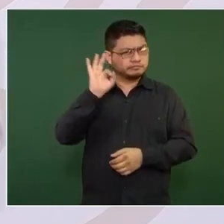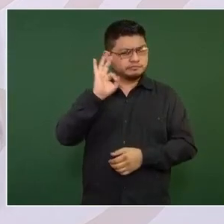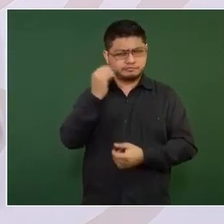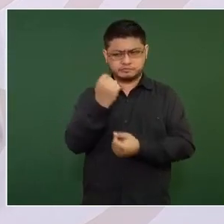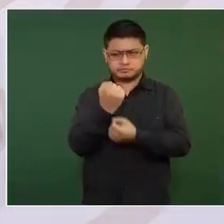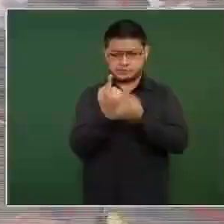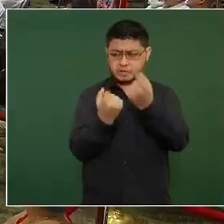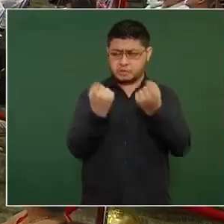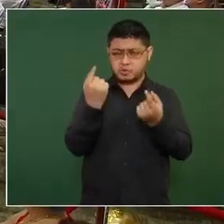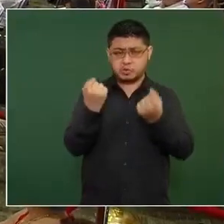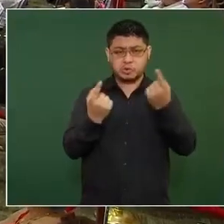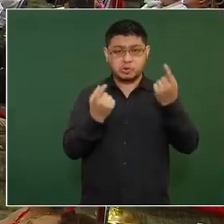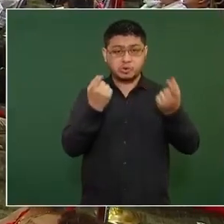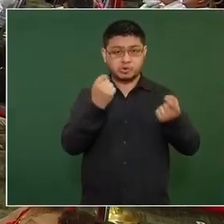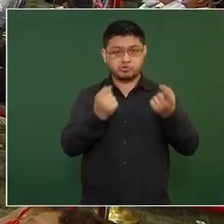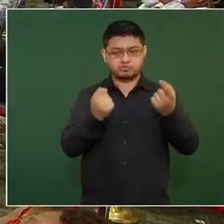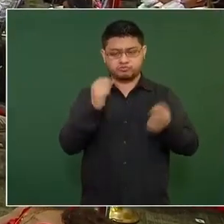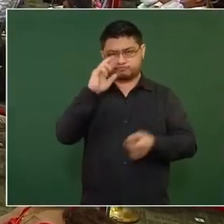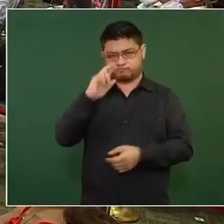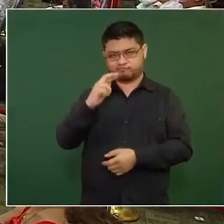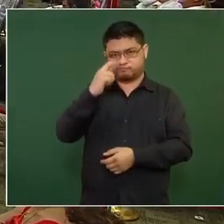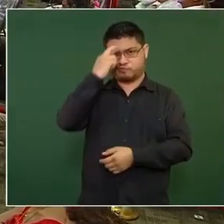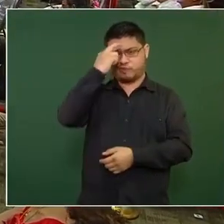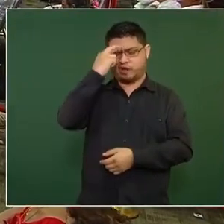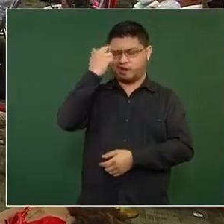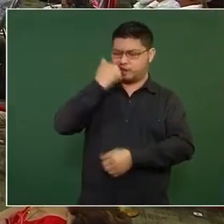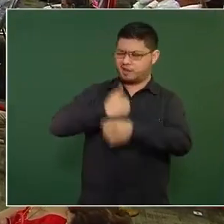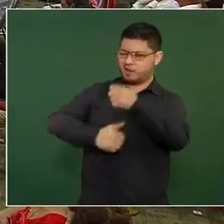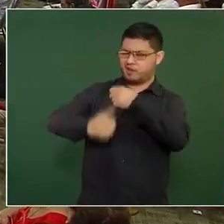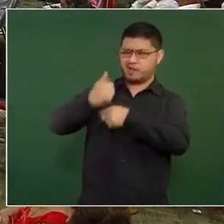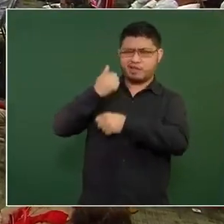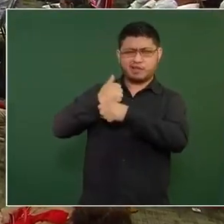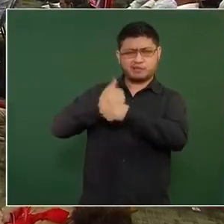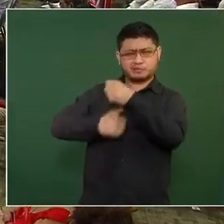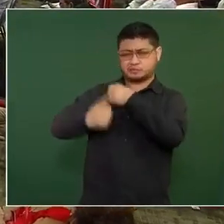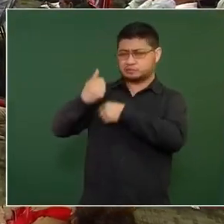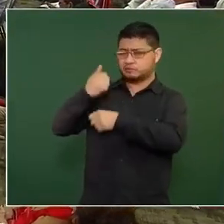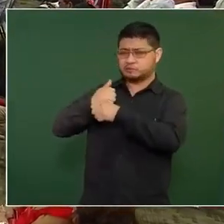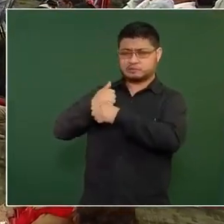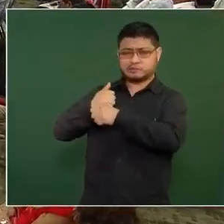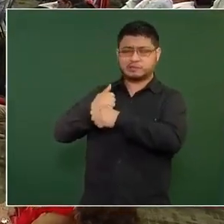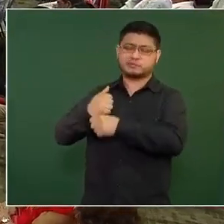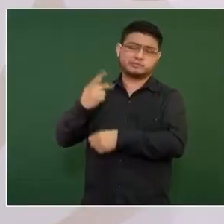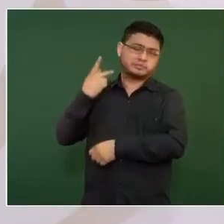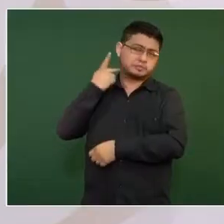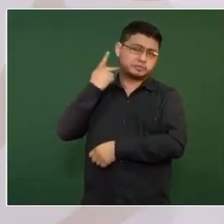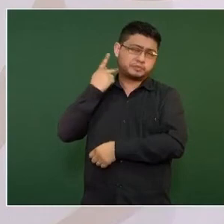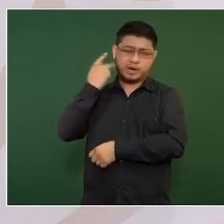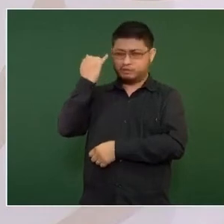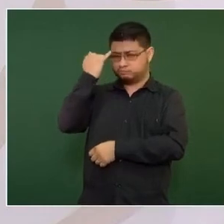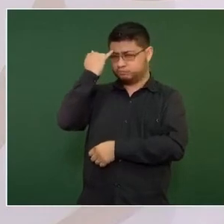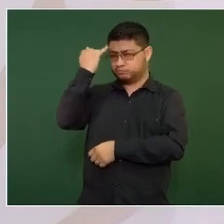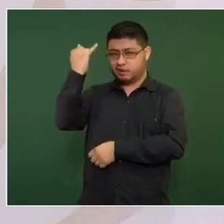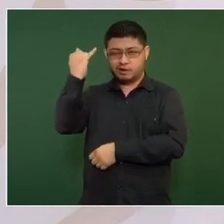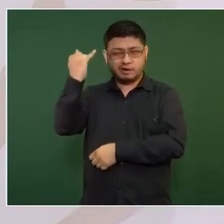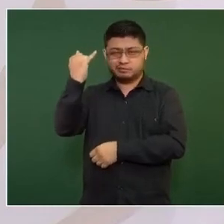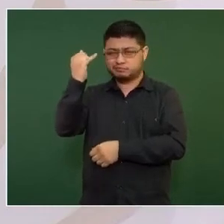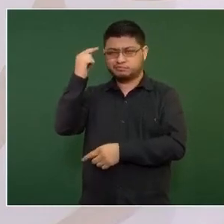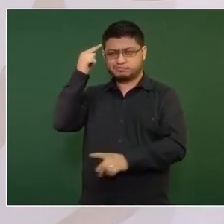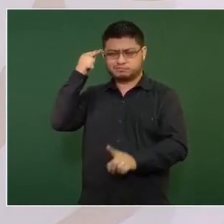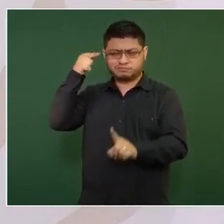del fallido modelo neoliberal o neoporfirista es que la